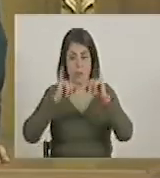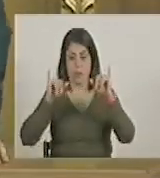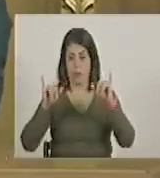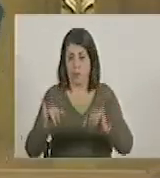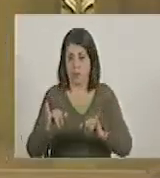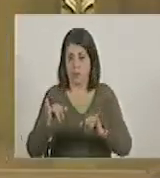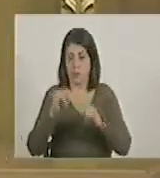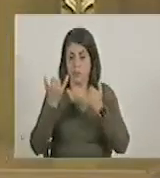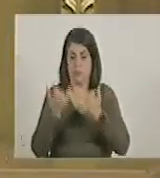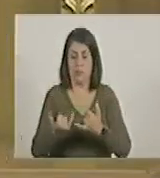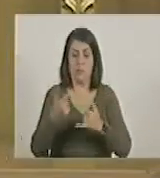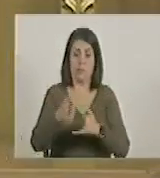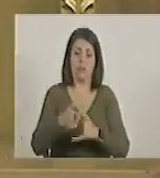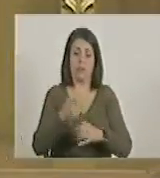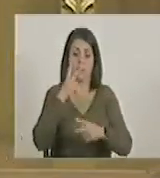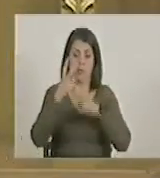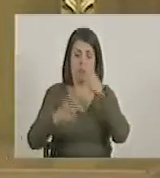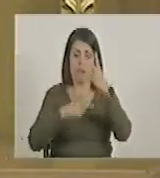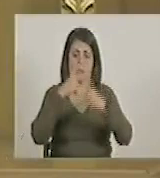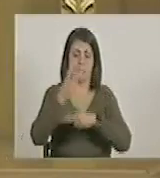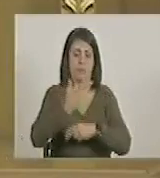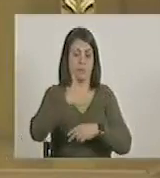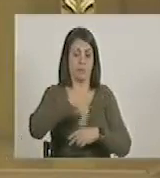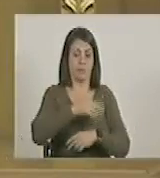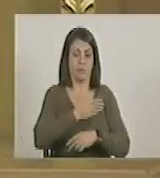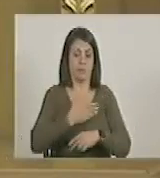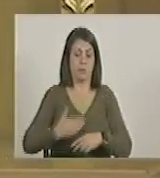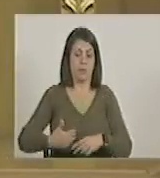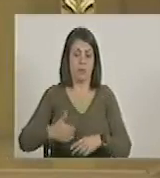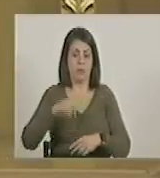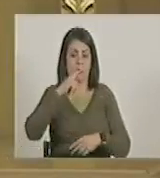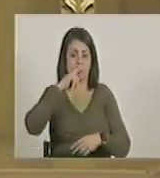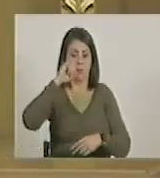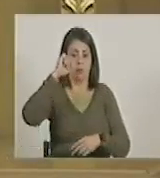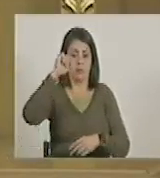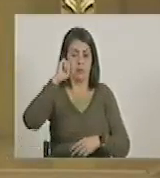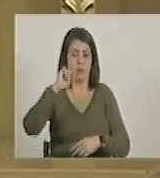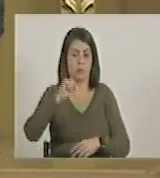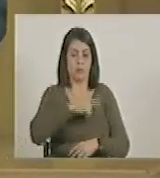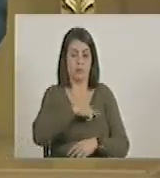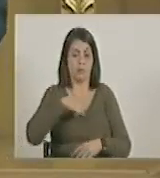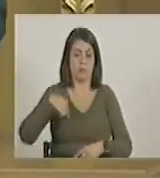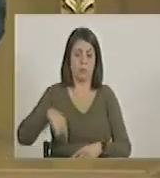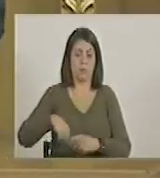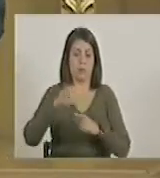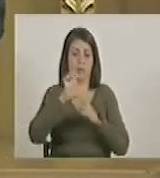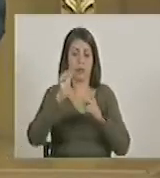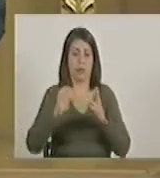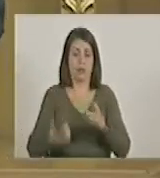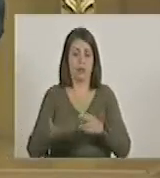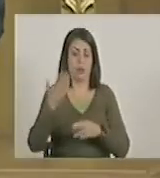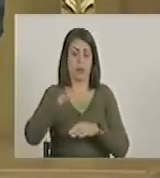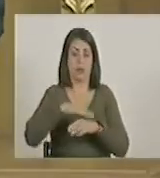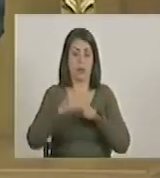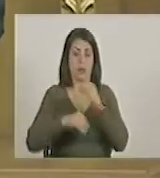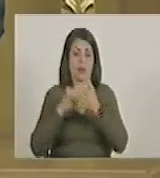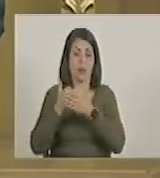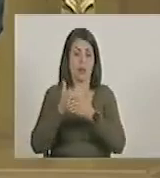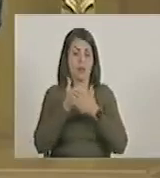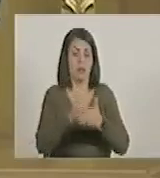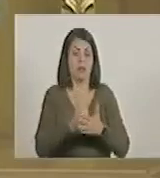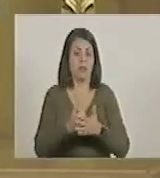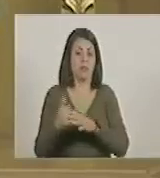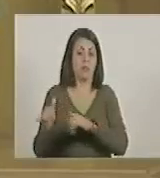elocuente la gira de nuestro presidente Nicolás Maduro por China. Son elementos fundamentales que van a ayudar de una manera